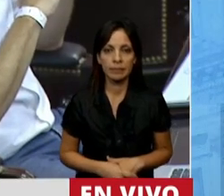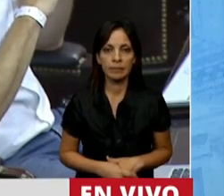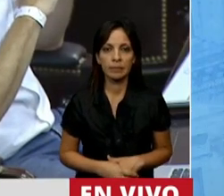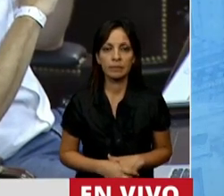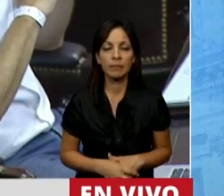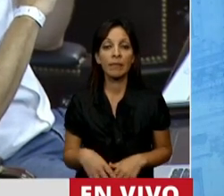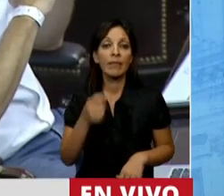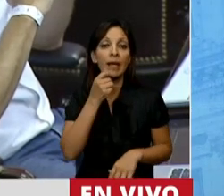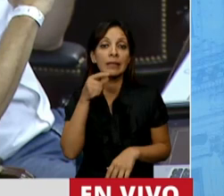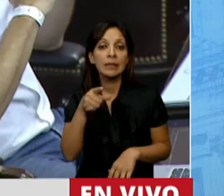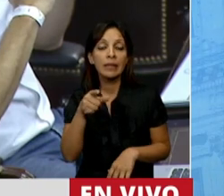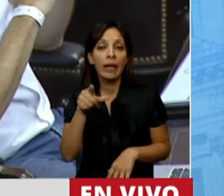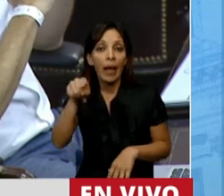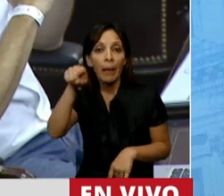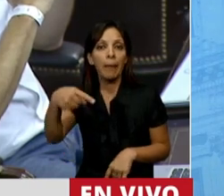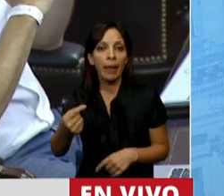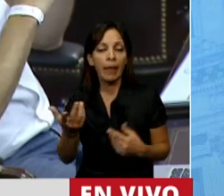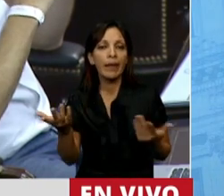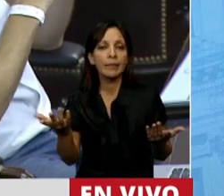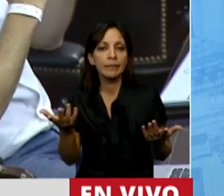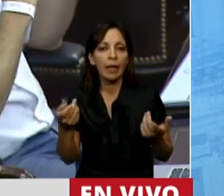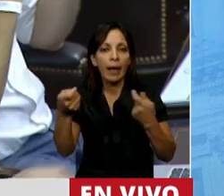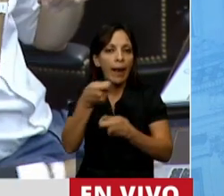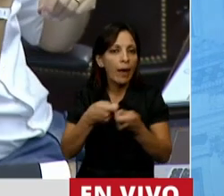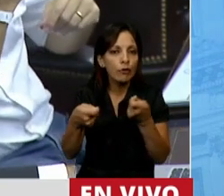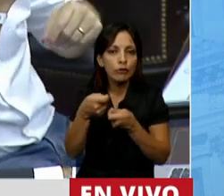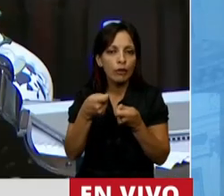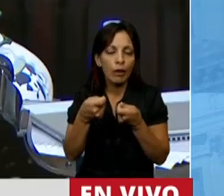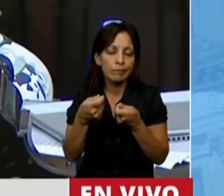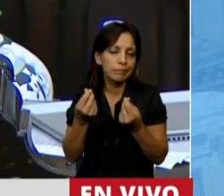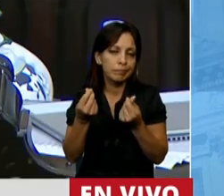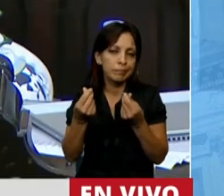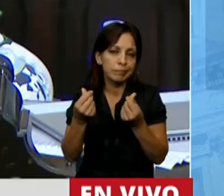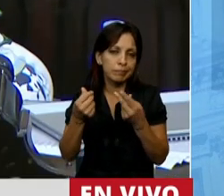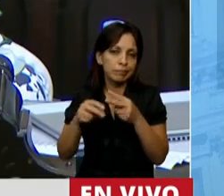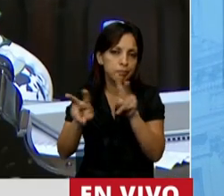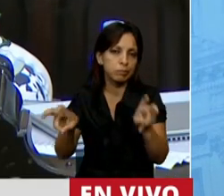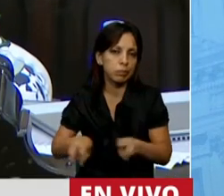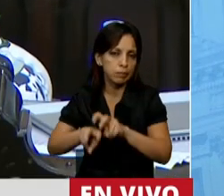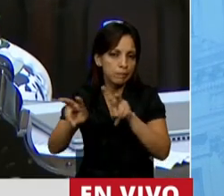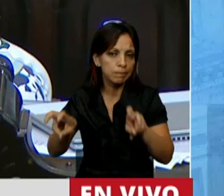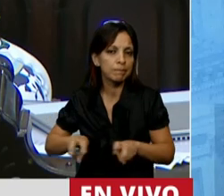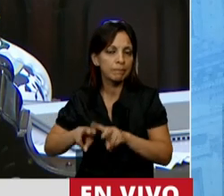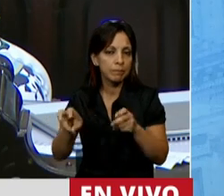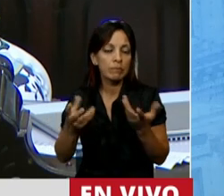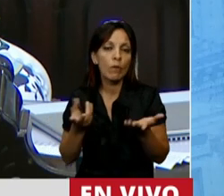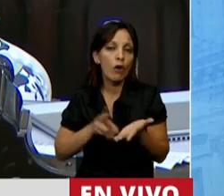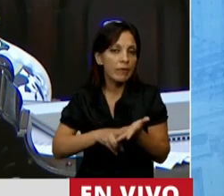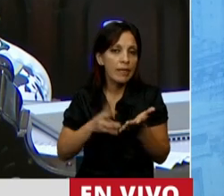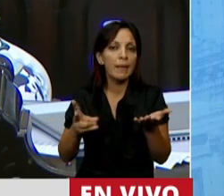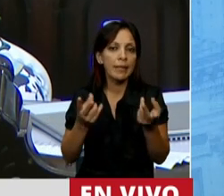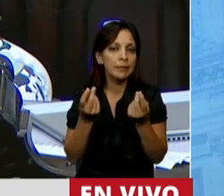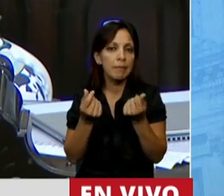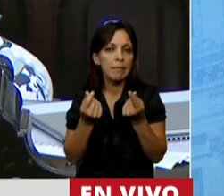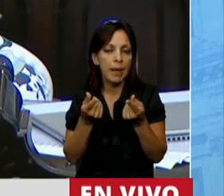Y en torno a esto se generó un negocio gigantesco. Una vez más, el dinero